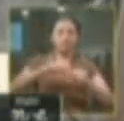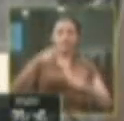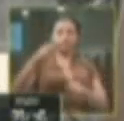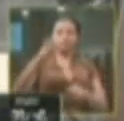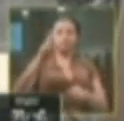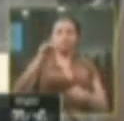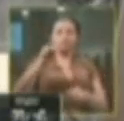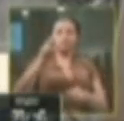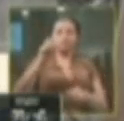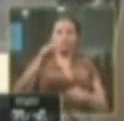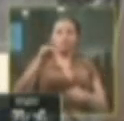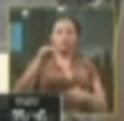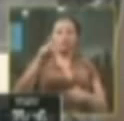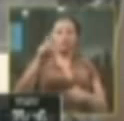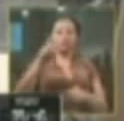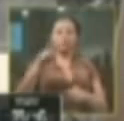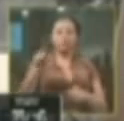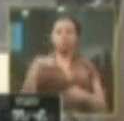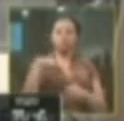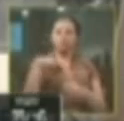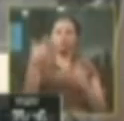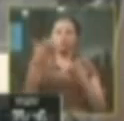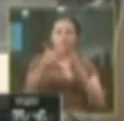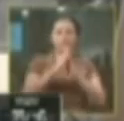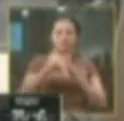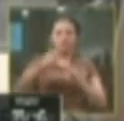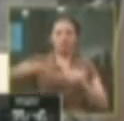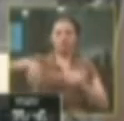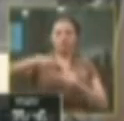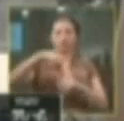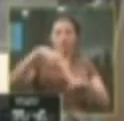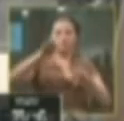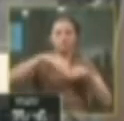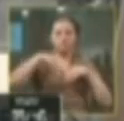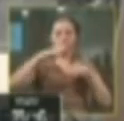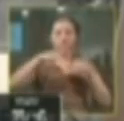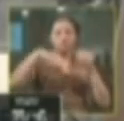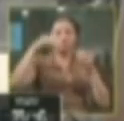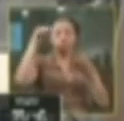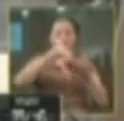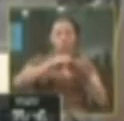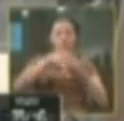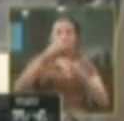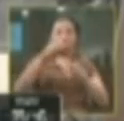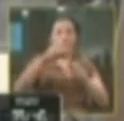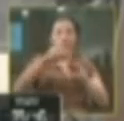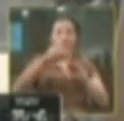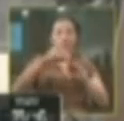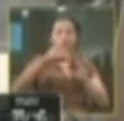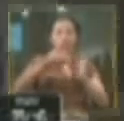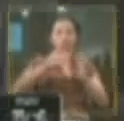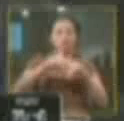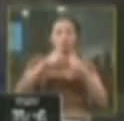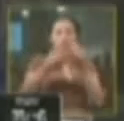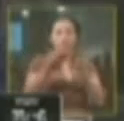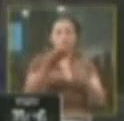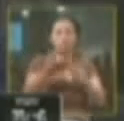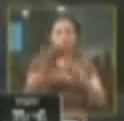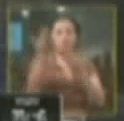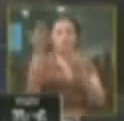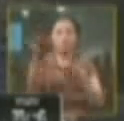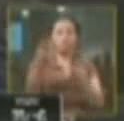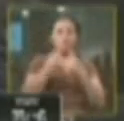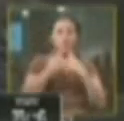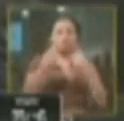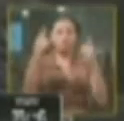Nuevamente usted, tengo que solicitarle, si se acepta, que se ponga como antecedente de su propuesta la invocación al